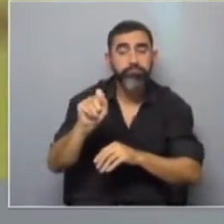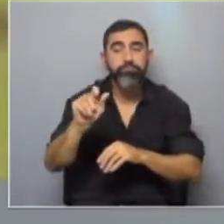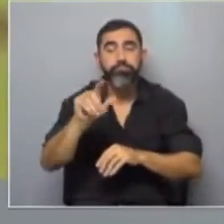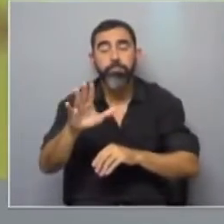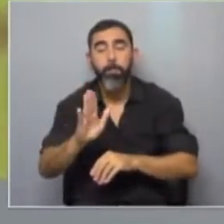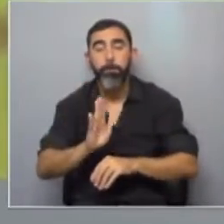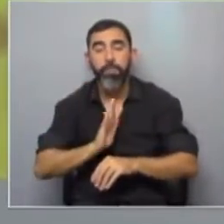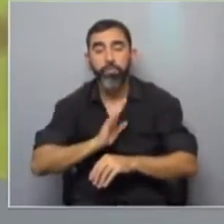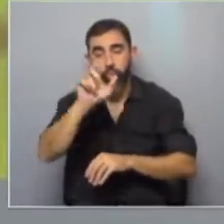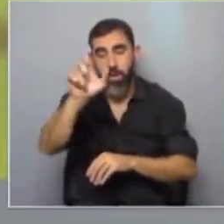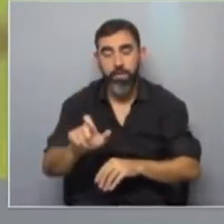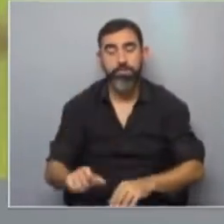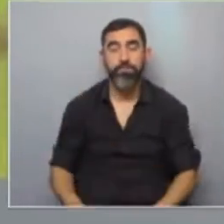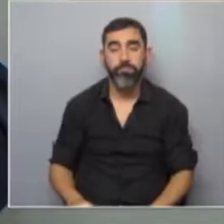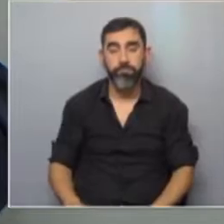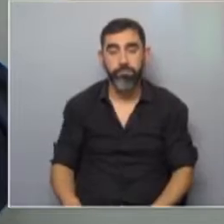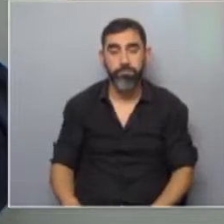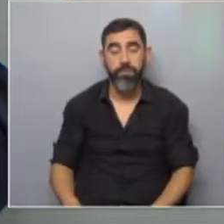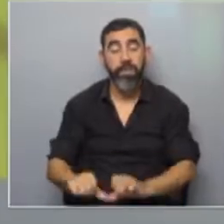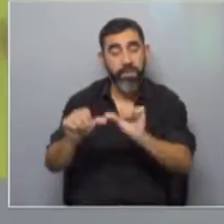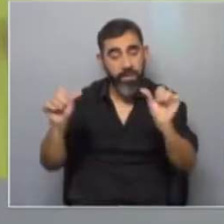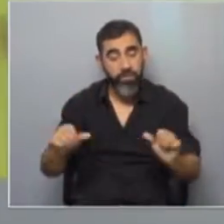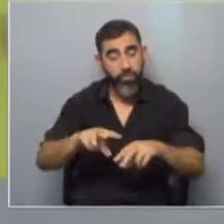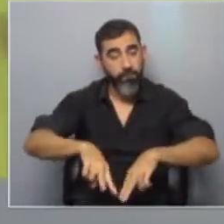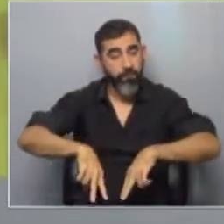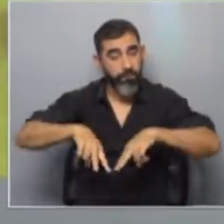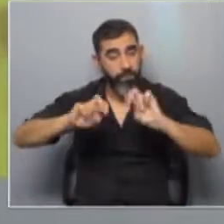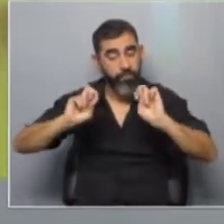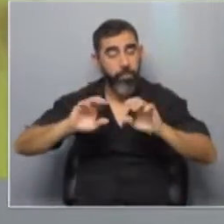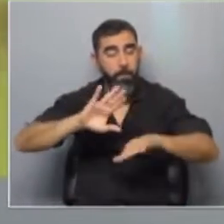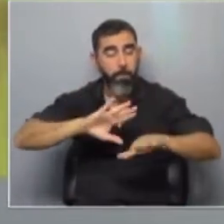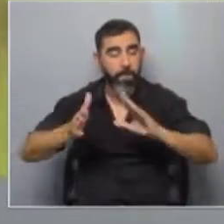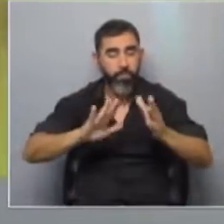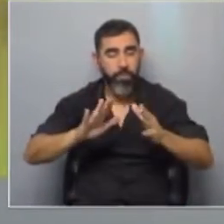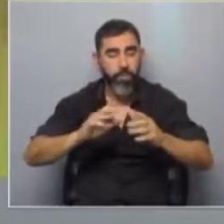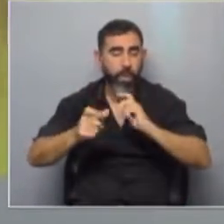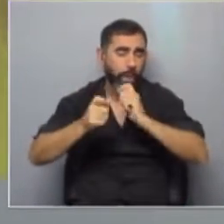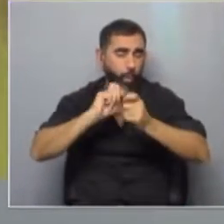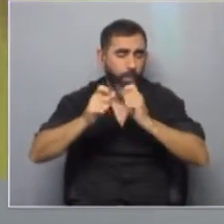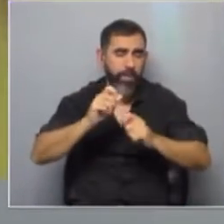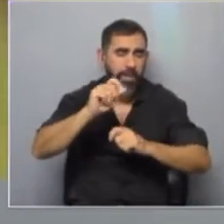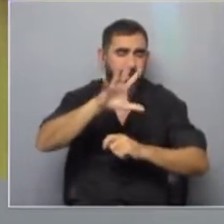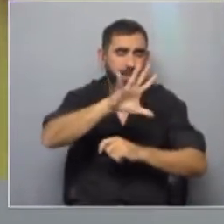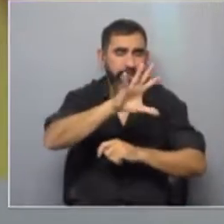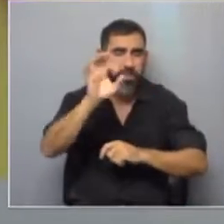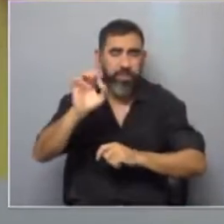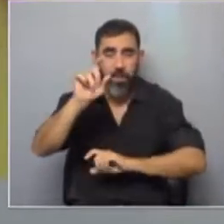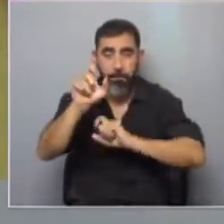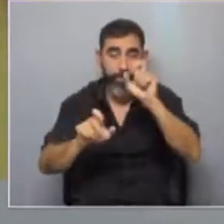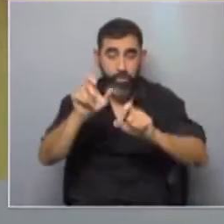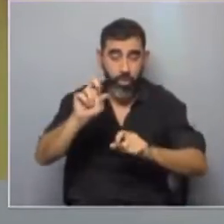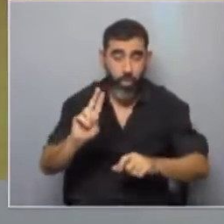características personales. Okay. Ellos hicieron un estudio de aproximadamente una encuesta con 500